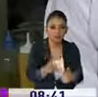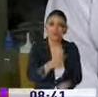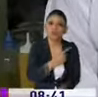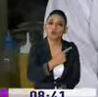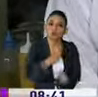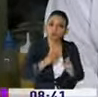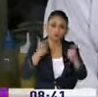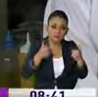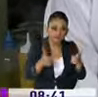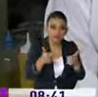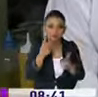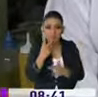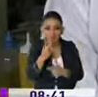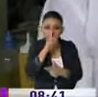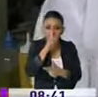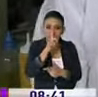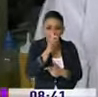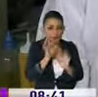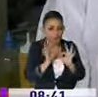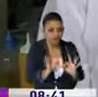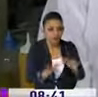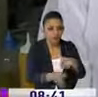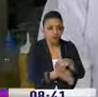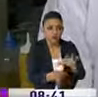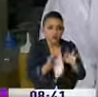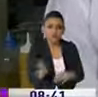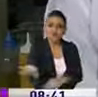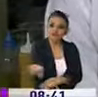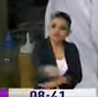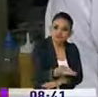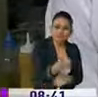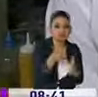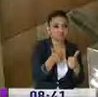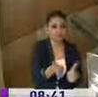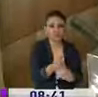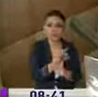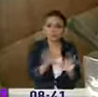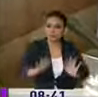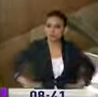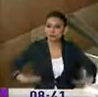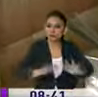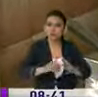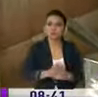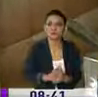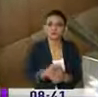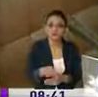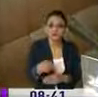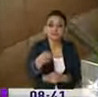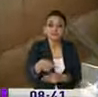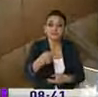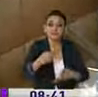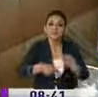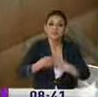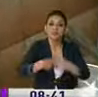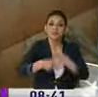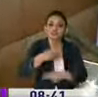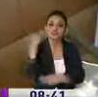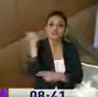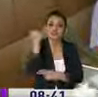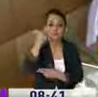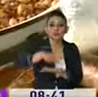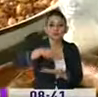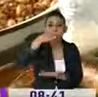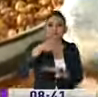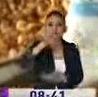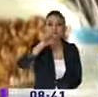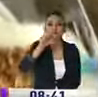tengo que estar viendo aquí a los empleados que siempre se trate de hacer las cosas bien. A pocos pasos está el negocio de los famosos motes de San